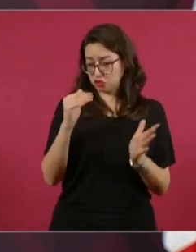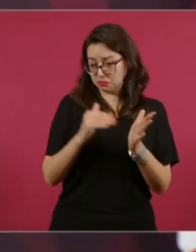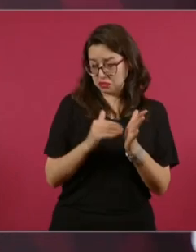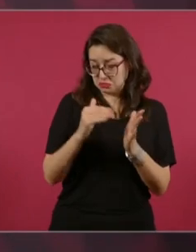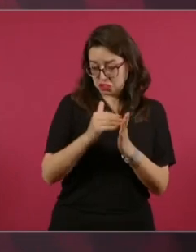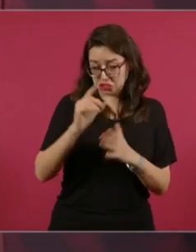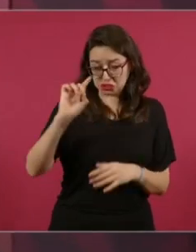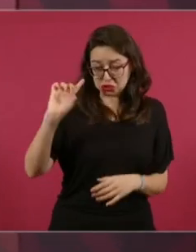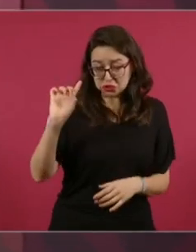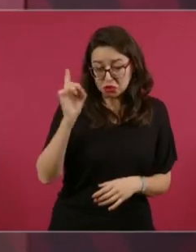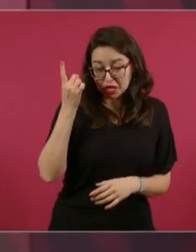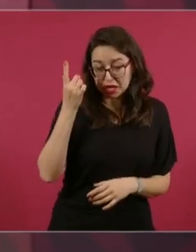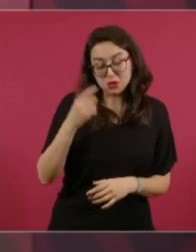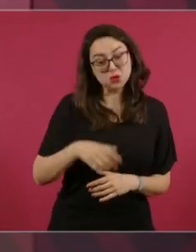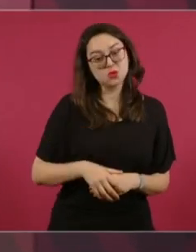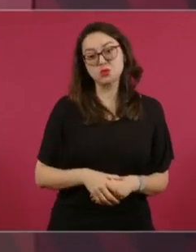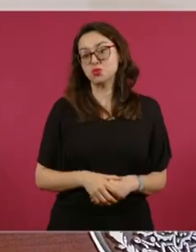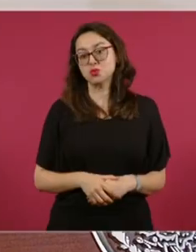2,000 millones.